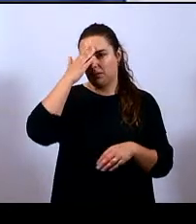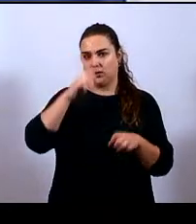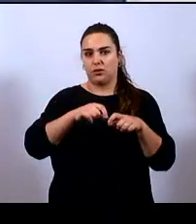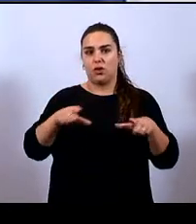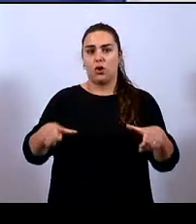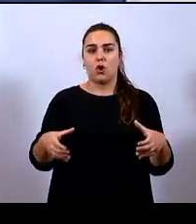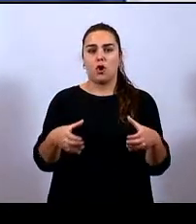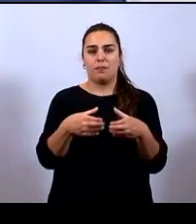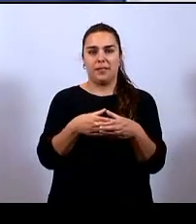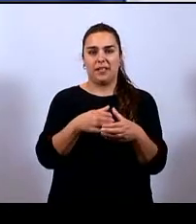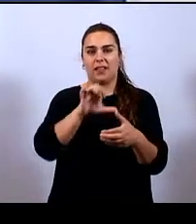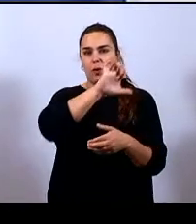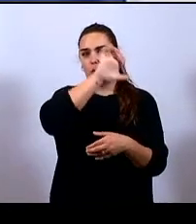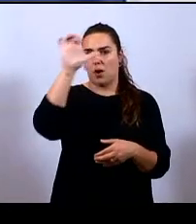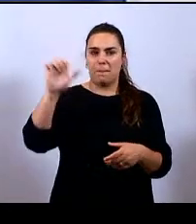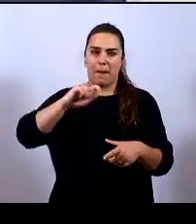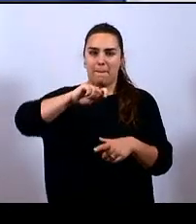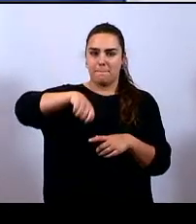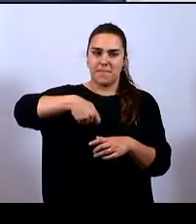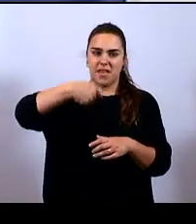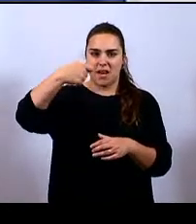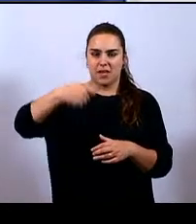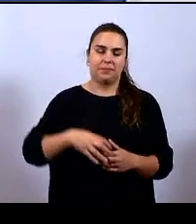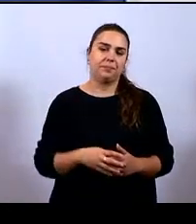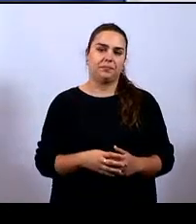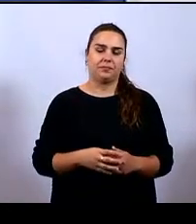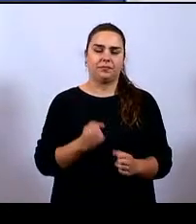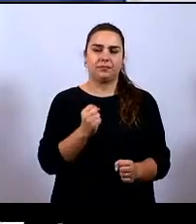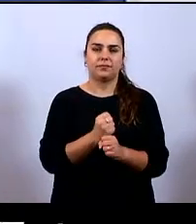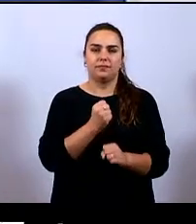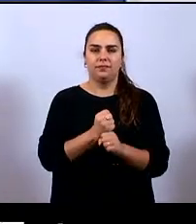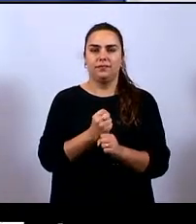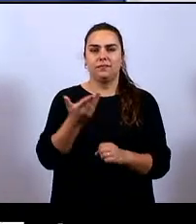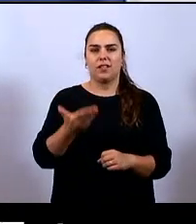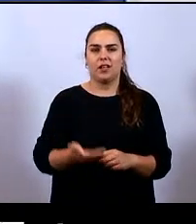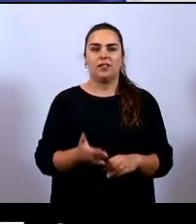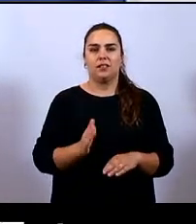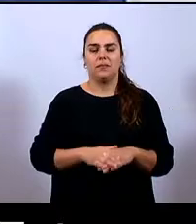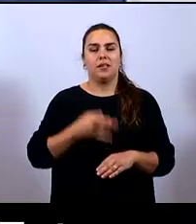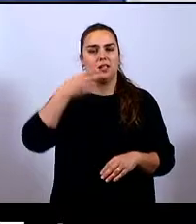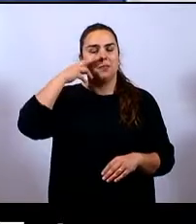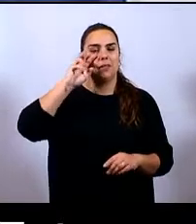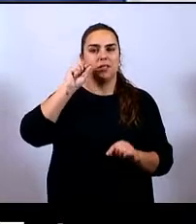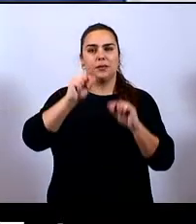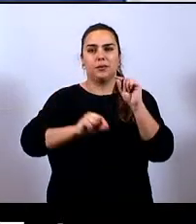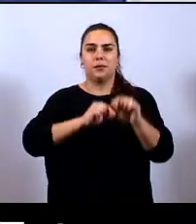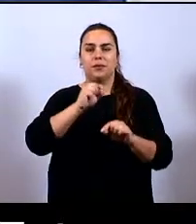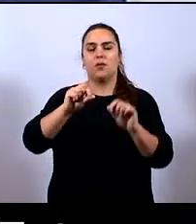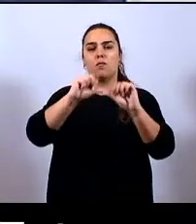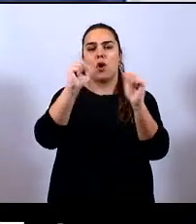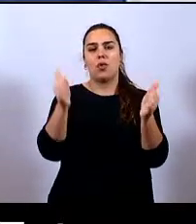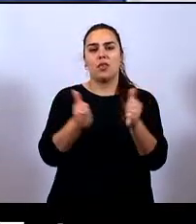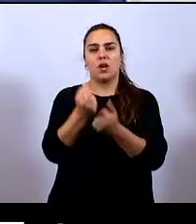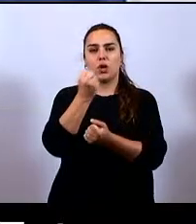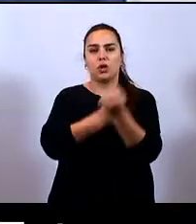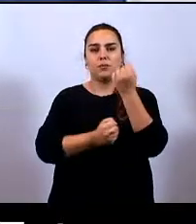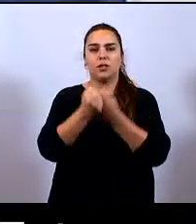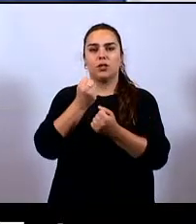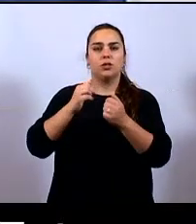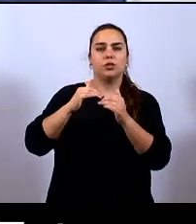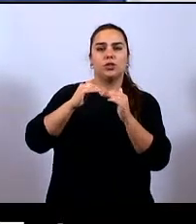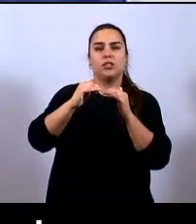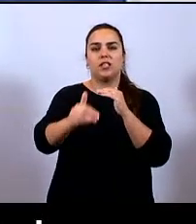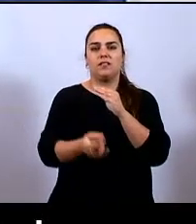de Europa. Este trabajo excelente de nuestros apicultores representa un modelo económico sostenible que